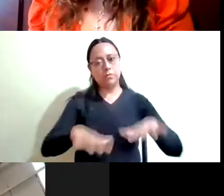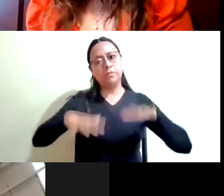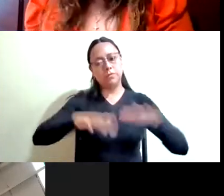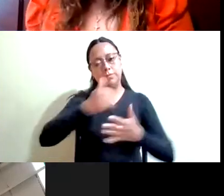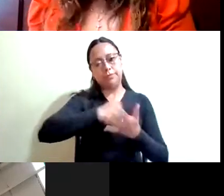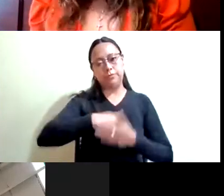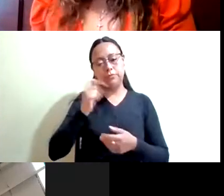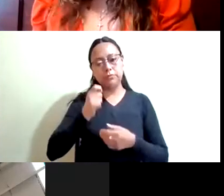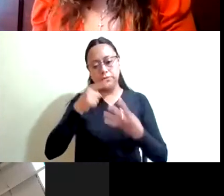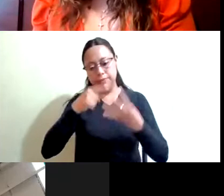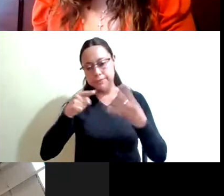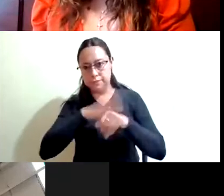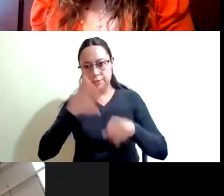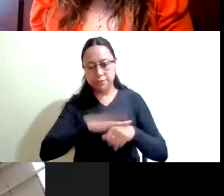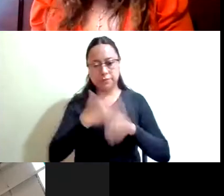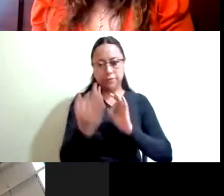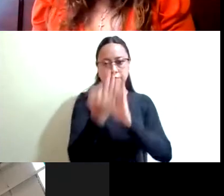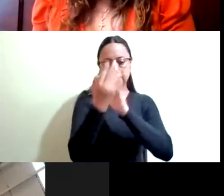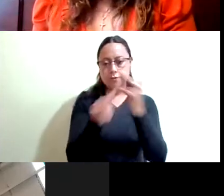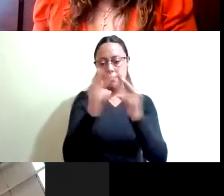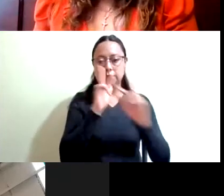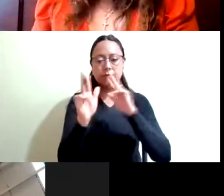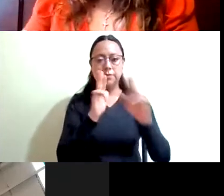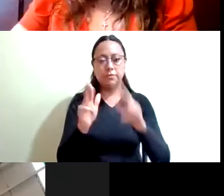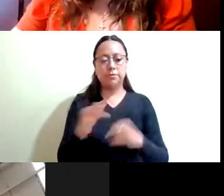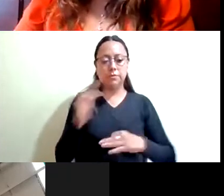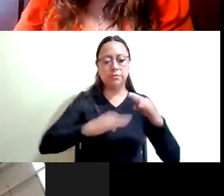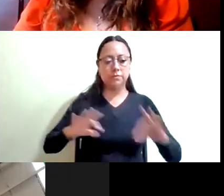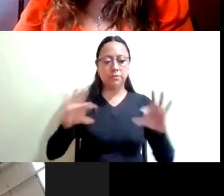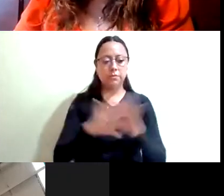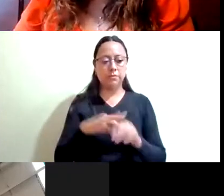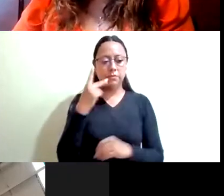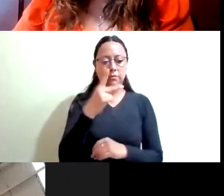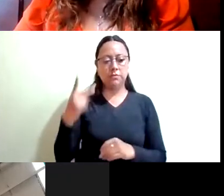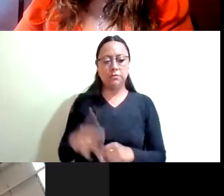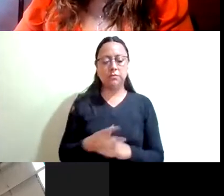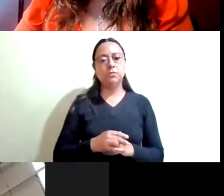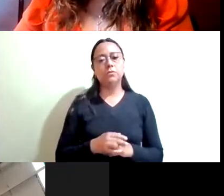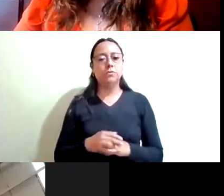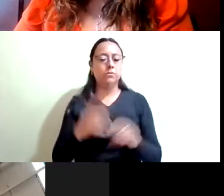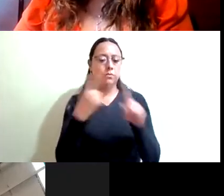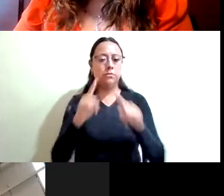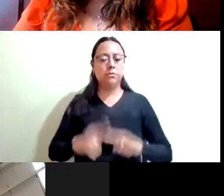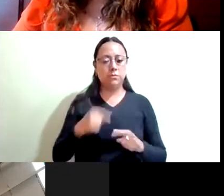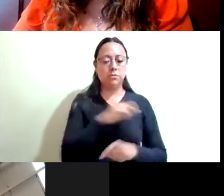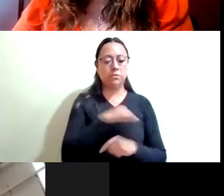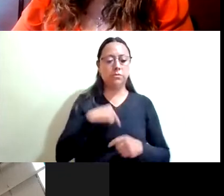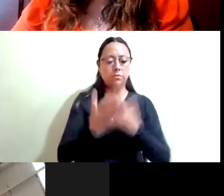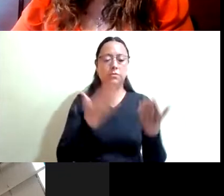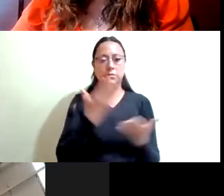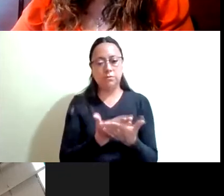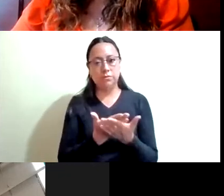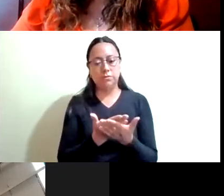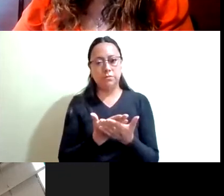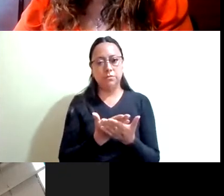y la rendición de cuentas y todo lo que tiene que ver con la glosa del informe, estamos planteando como